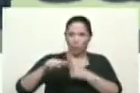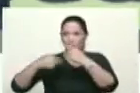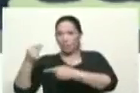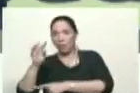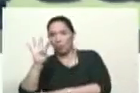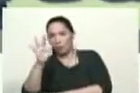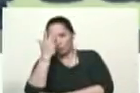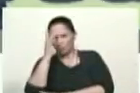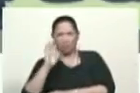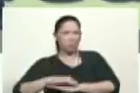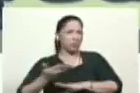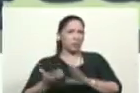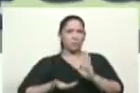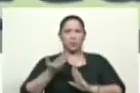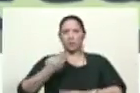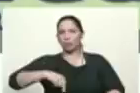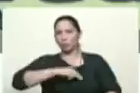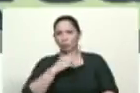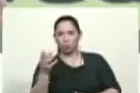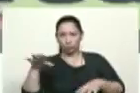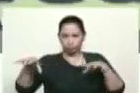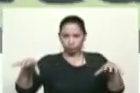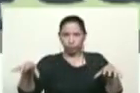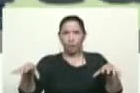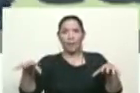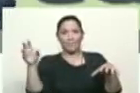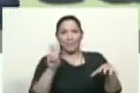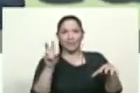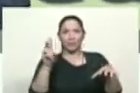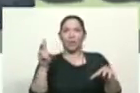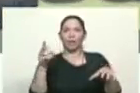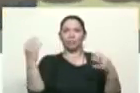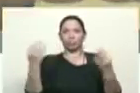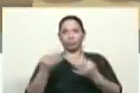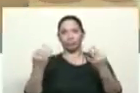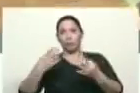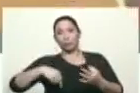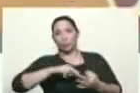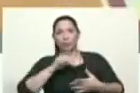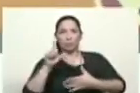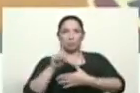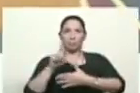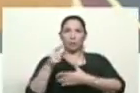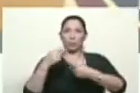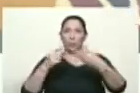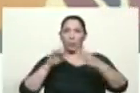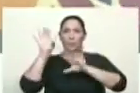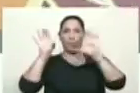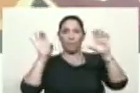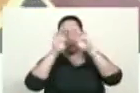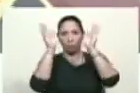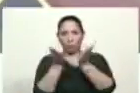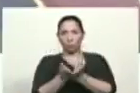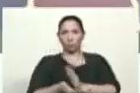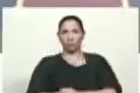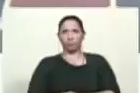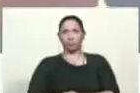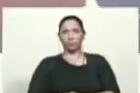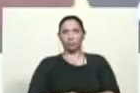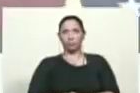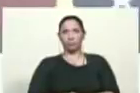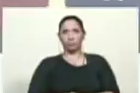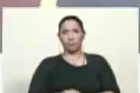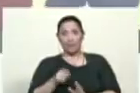nosotros? Y así como para Venezuela, estoy seguro que para nuestra América y otras partes del mundo. Porque